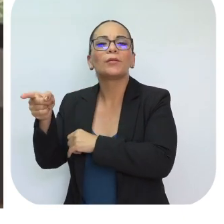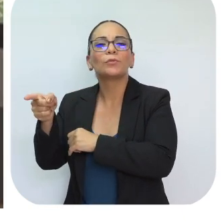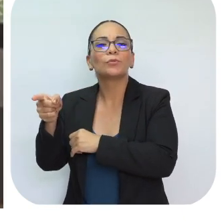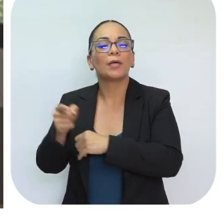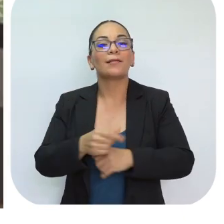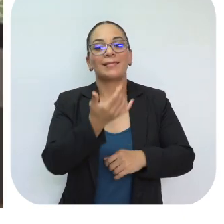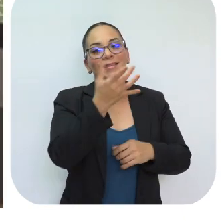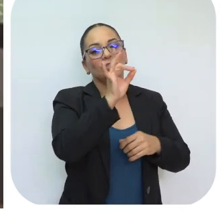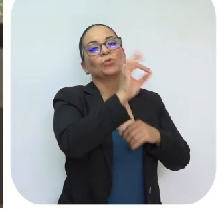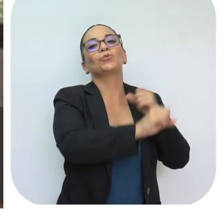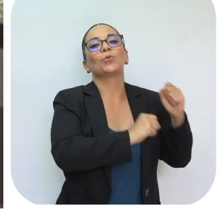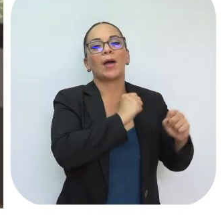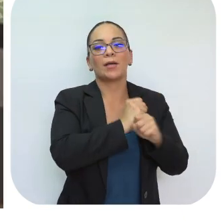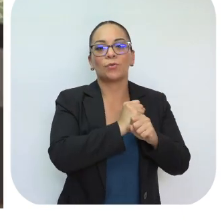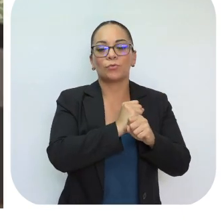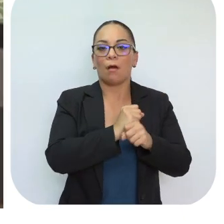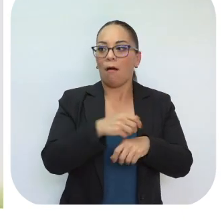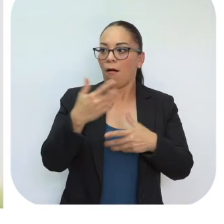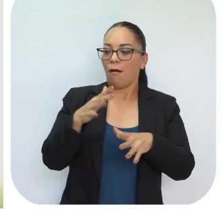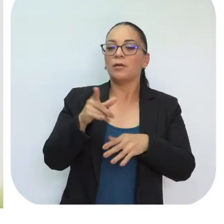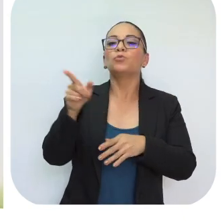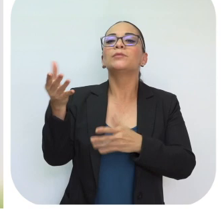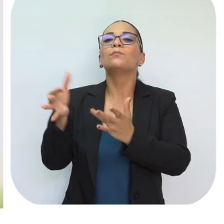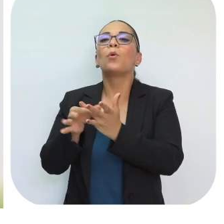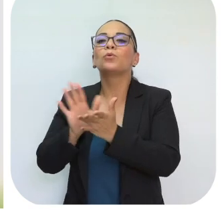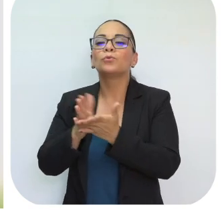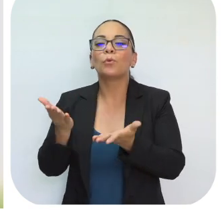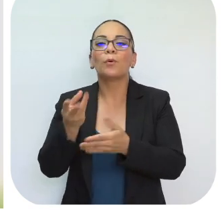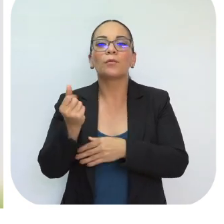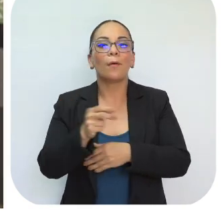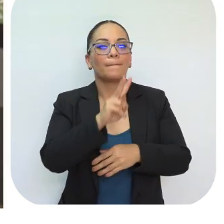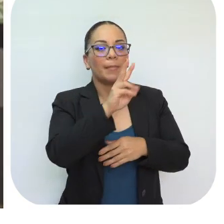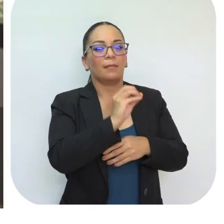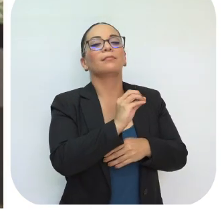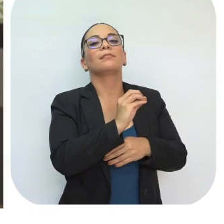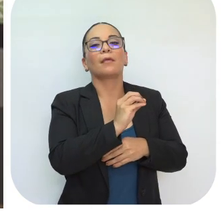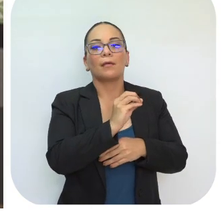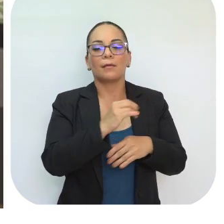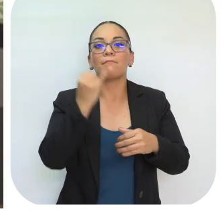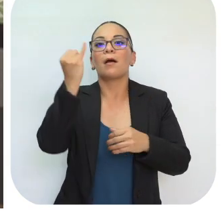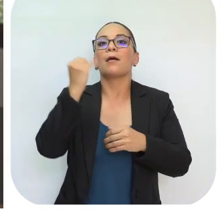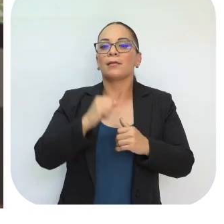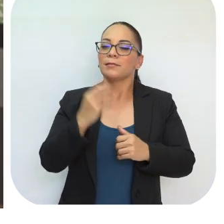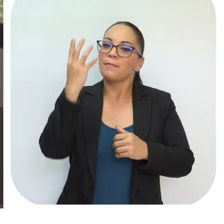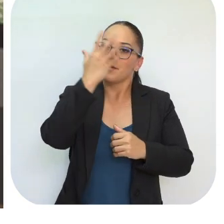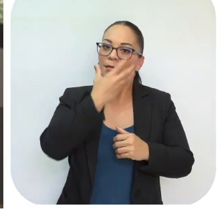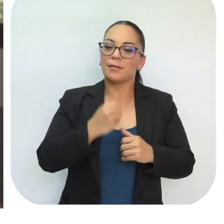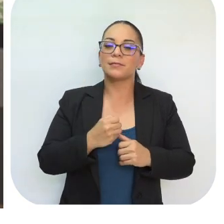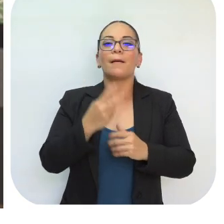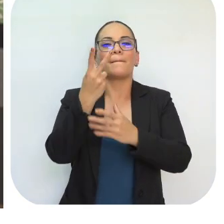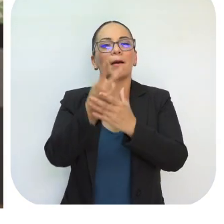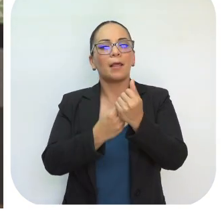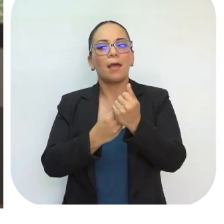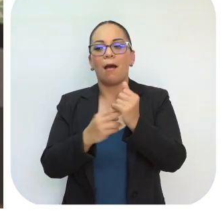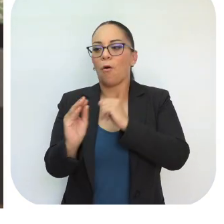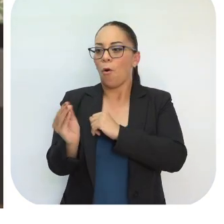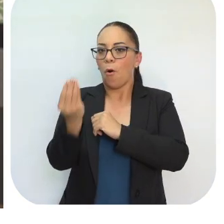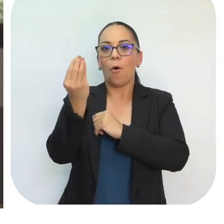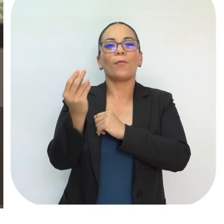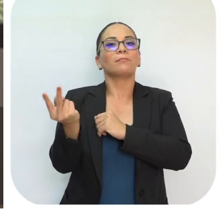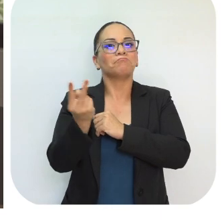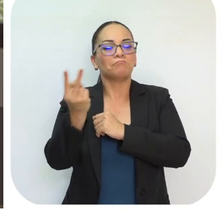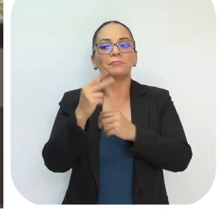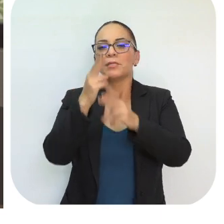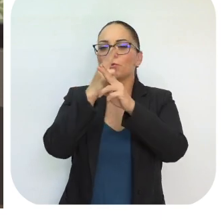años. 18. ¿Y su marido? Sí, él tenía 20. Imagínese que ella es una pareja joven y